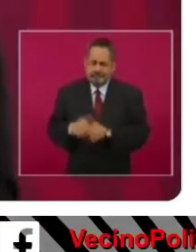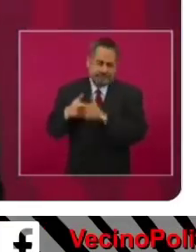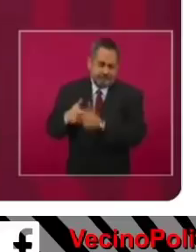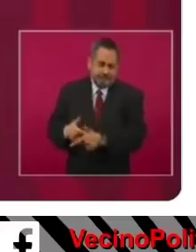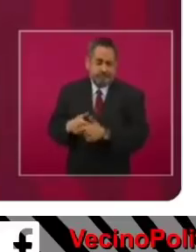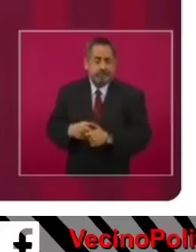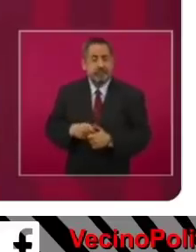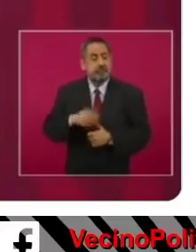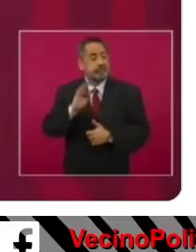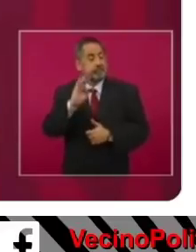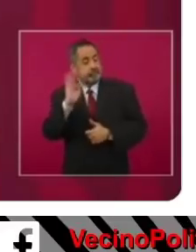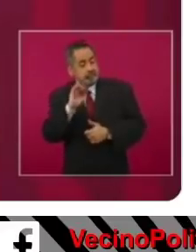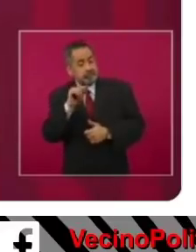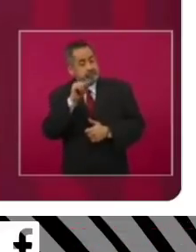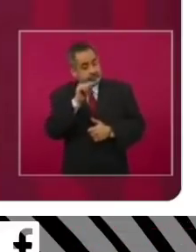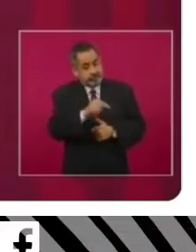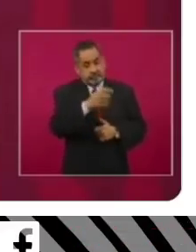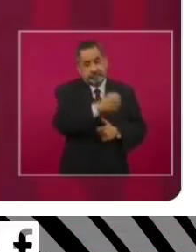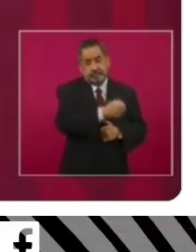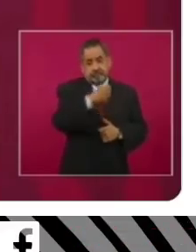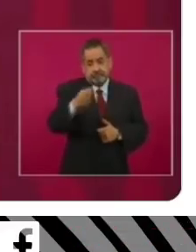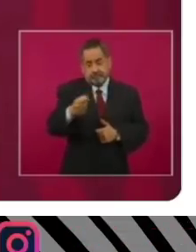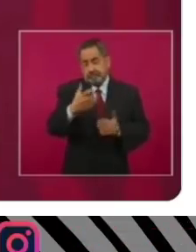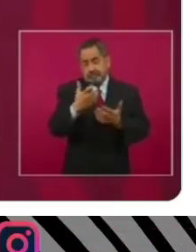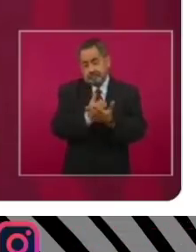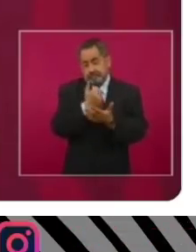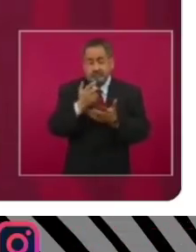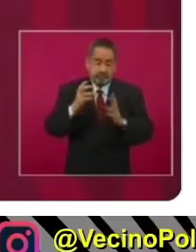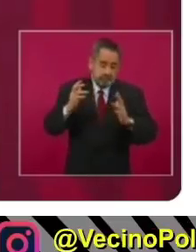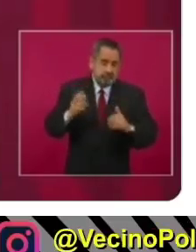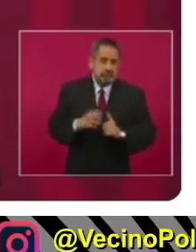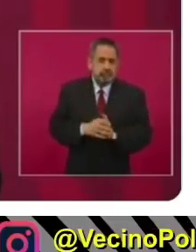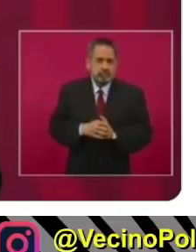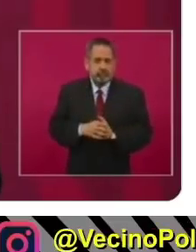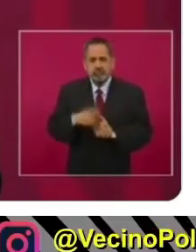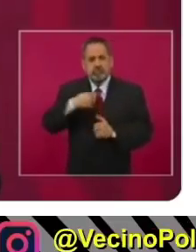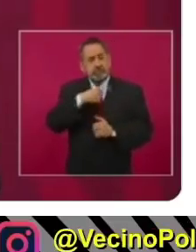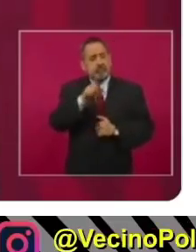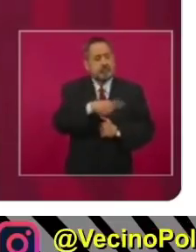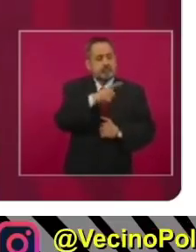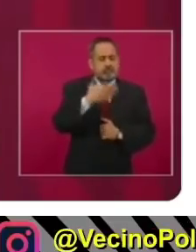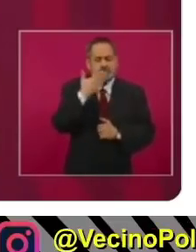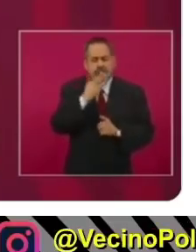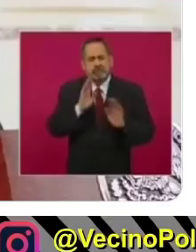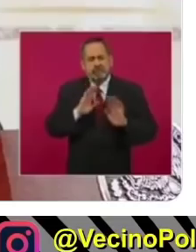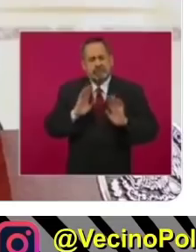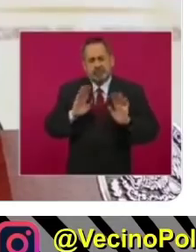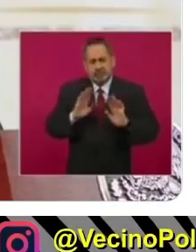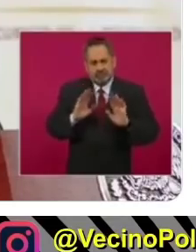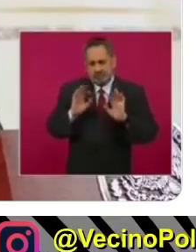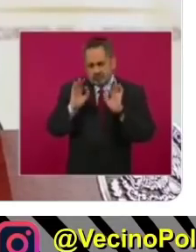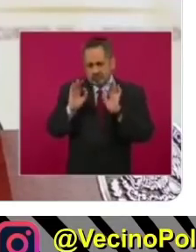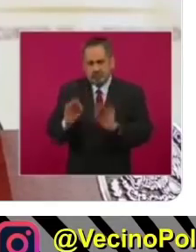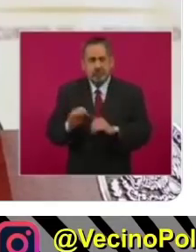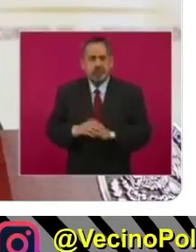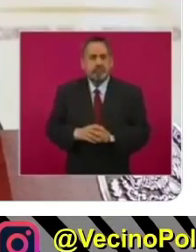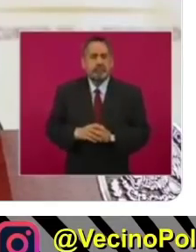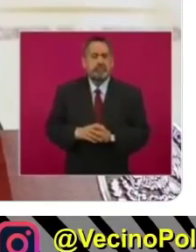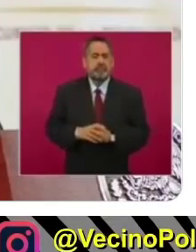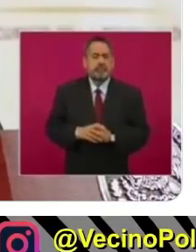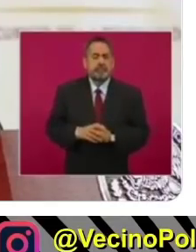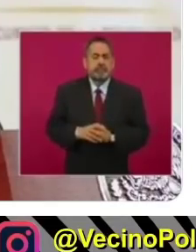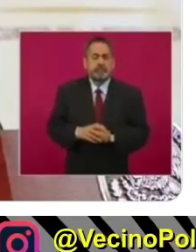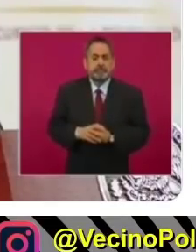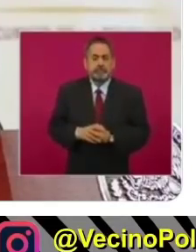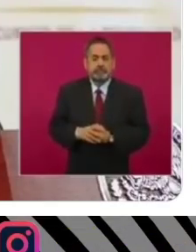posibilidad que yo no esté voy a calificar así es este